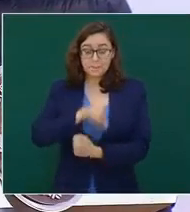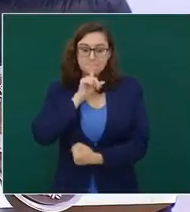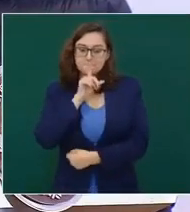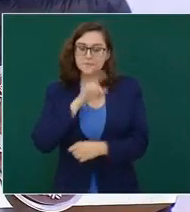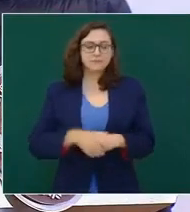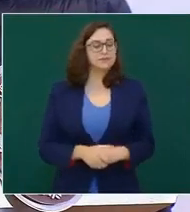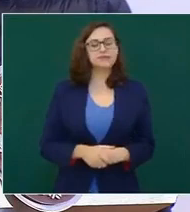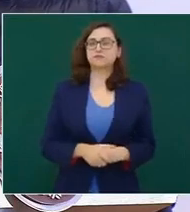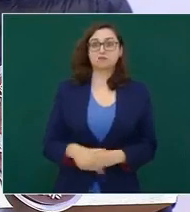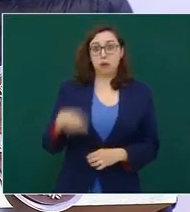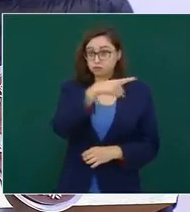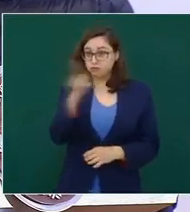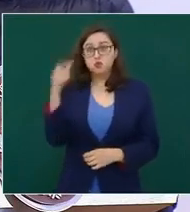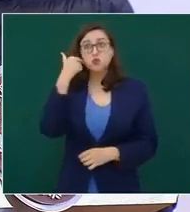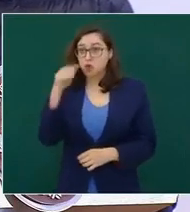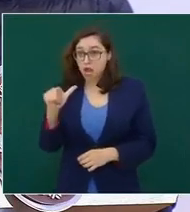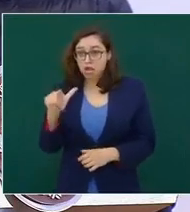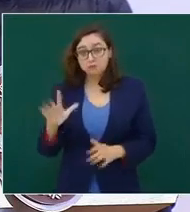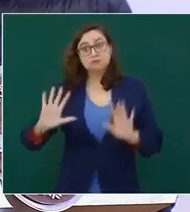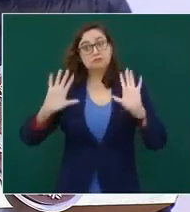Aquí cada quien va a asumir su responsabilidad.